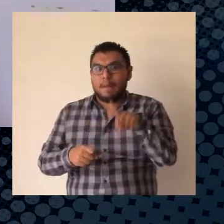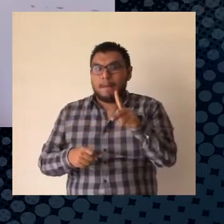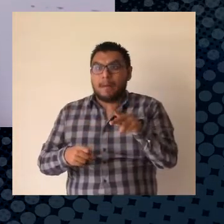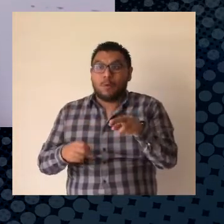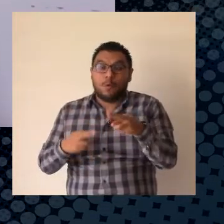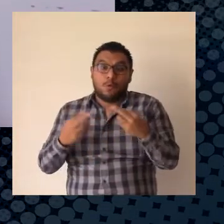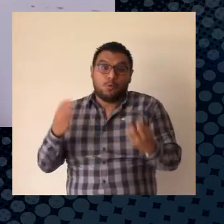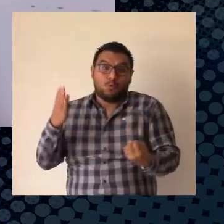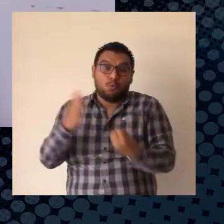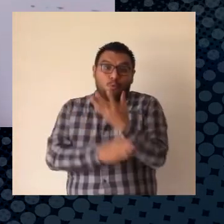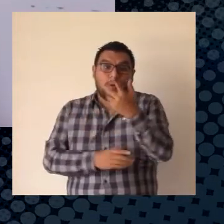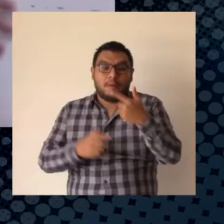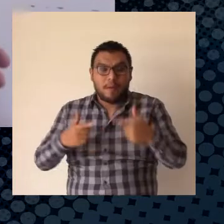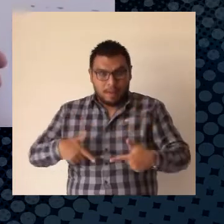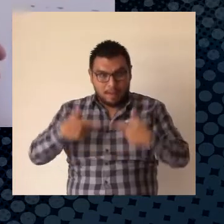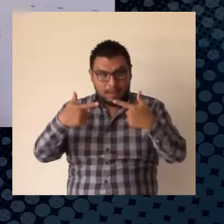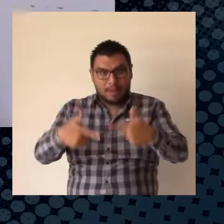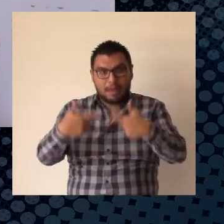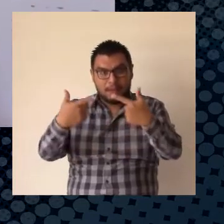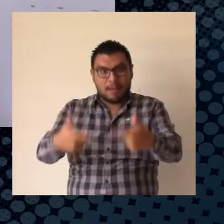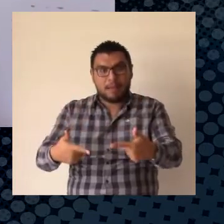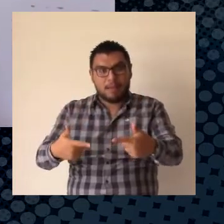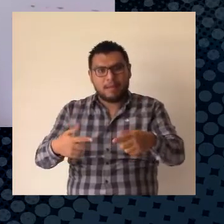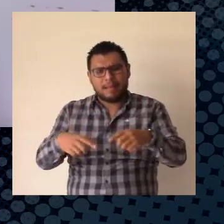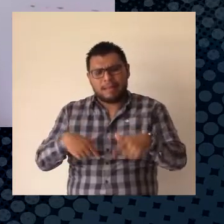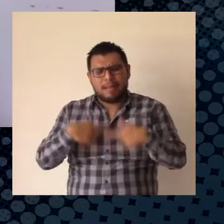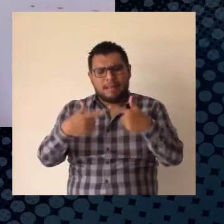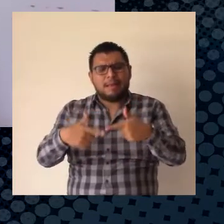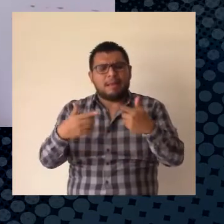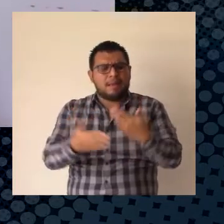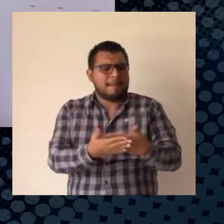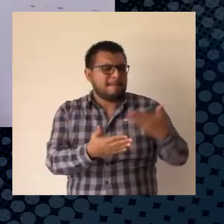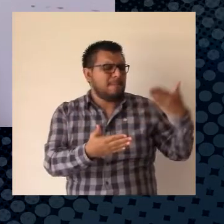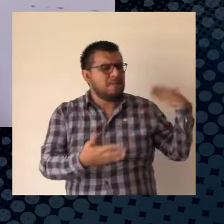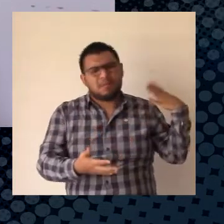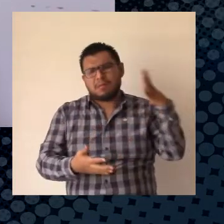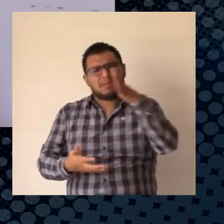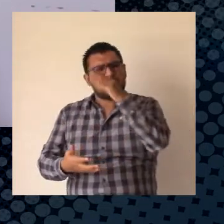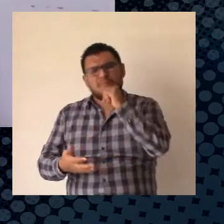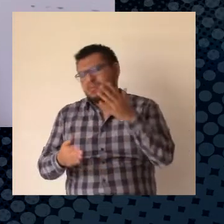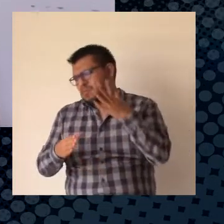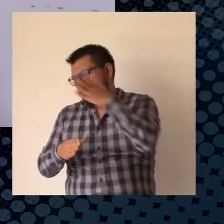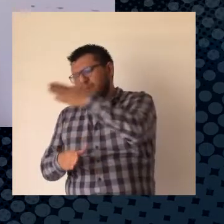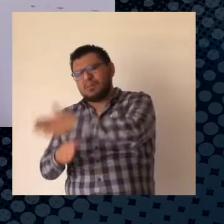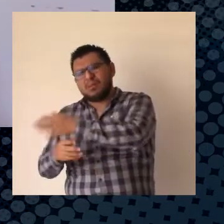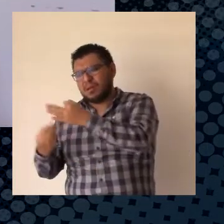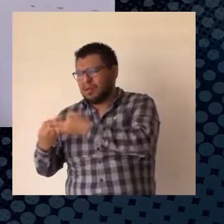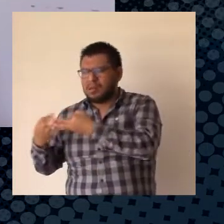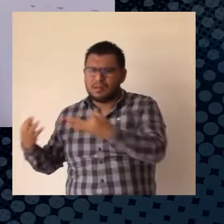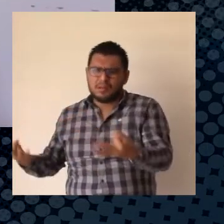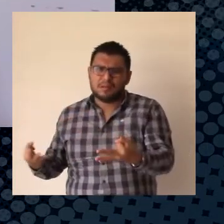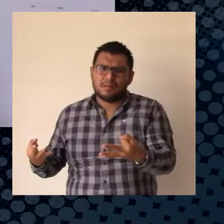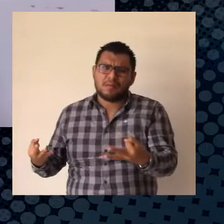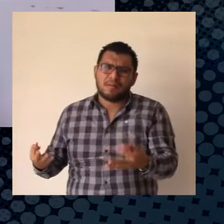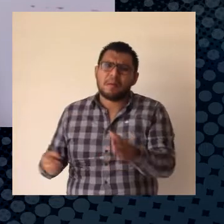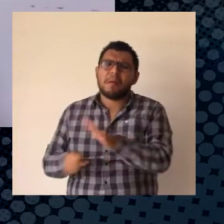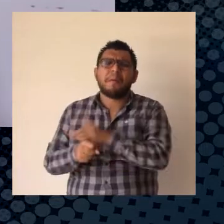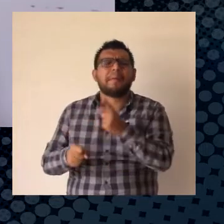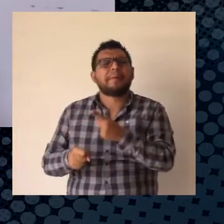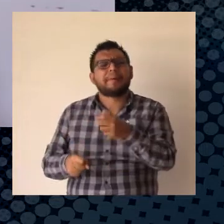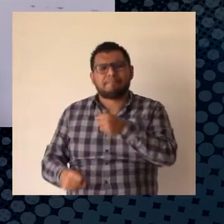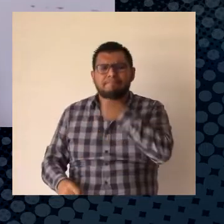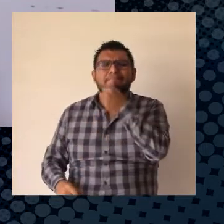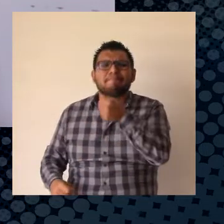nueva generación, porque la pasada tuvo que ser castigada por su murmuración. Hermanos, muchas